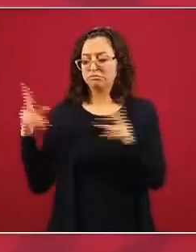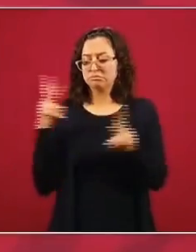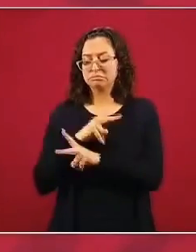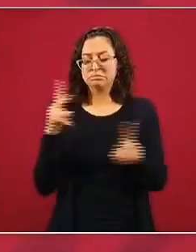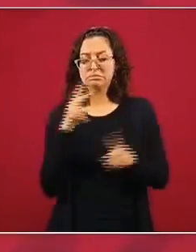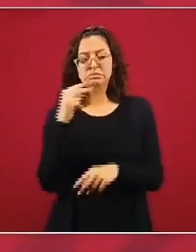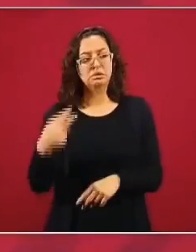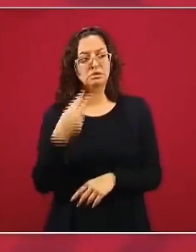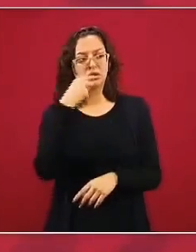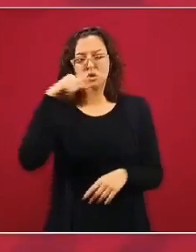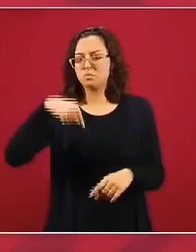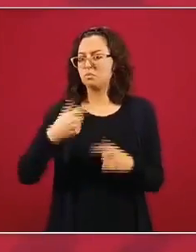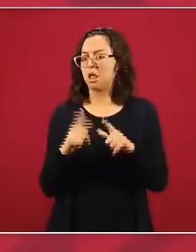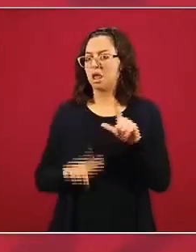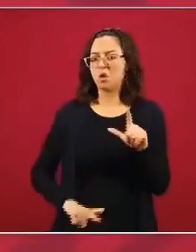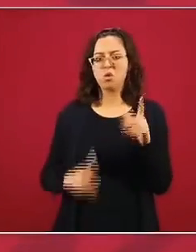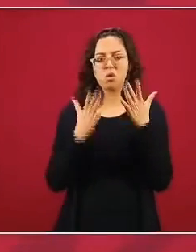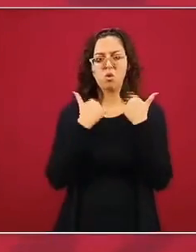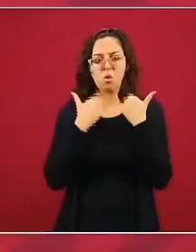porque no teníamos.